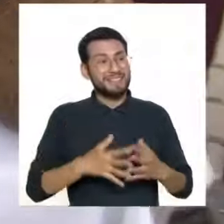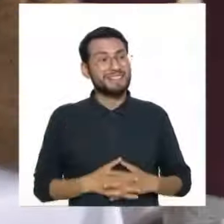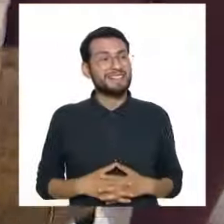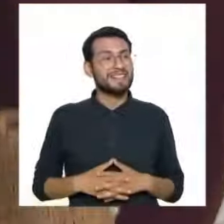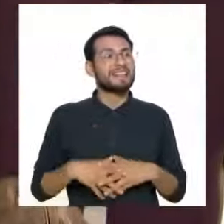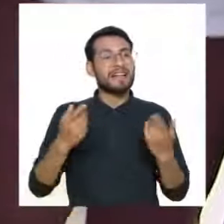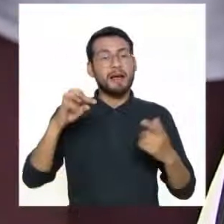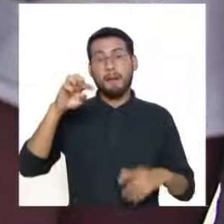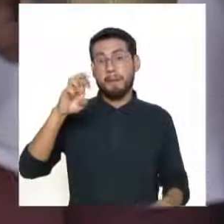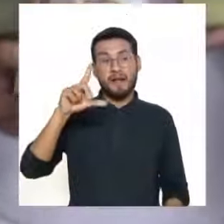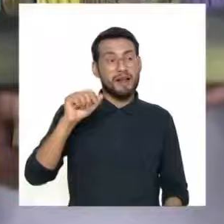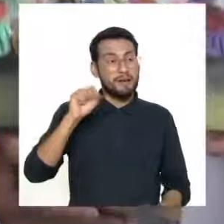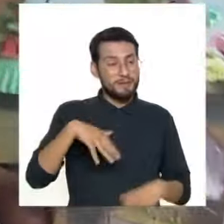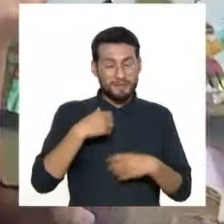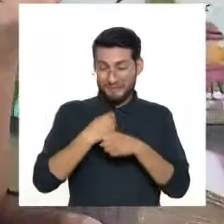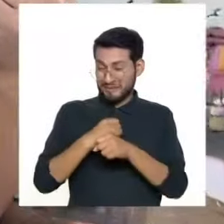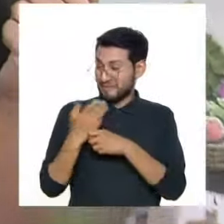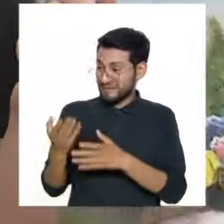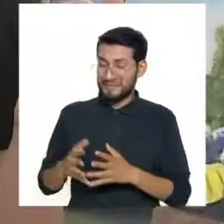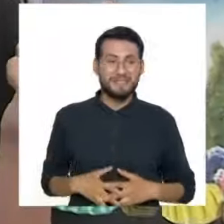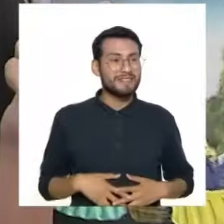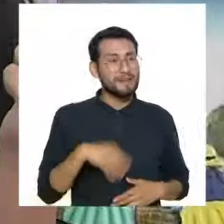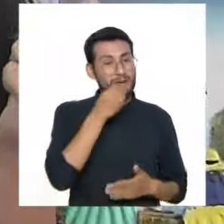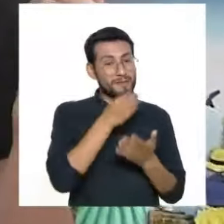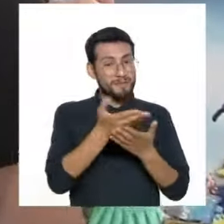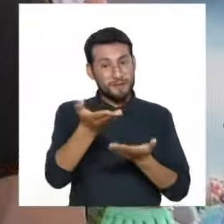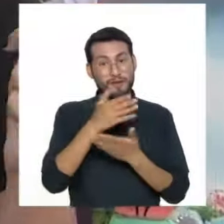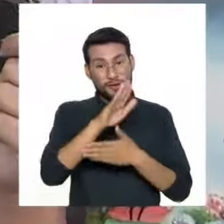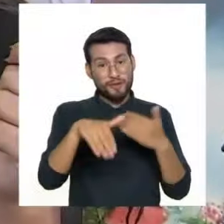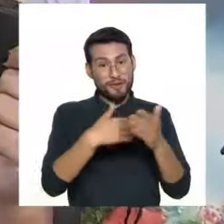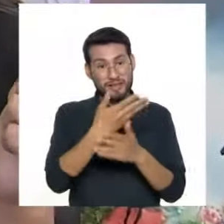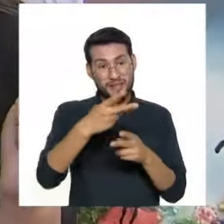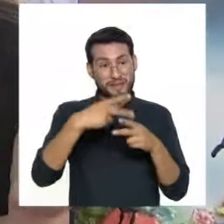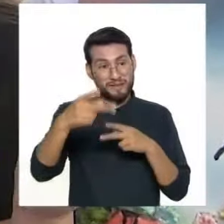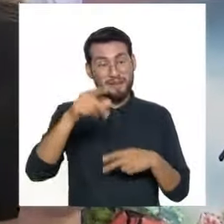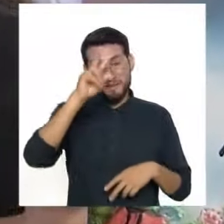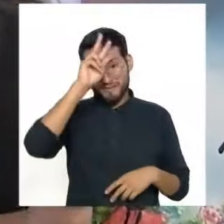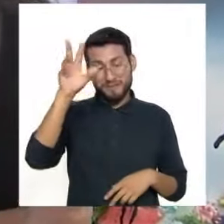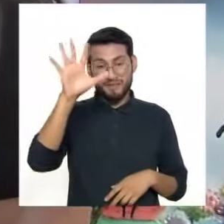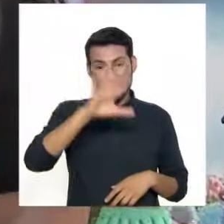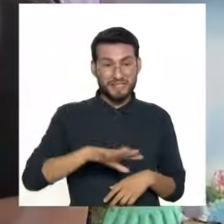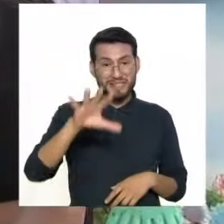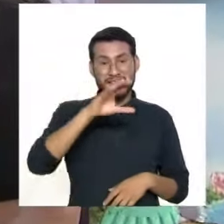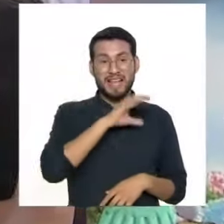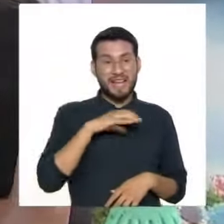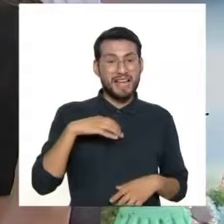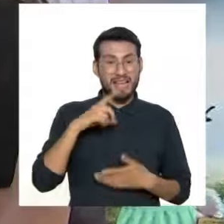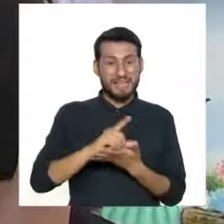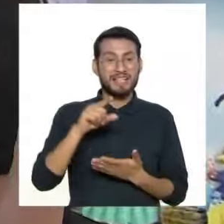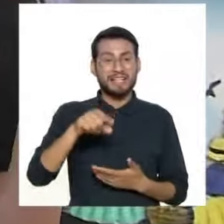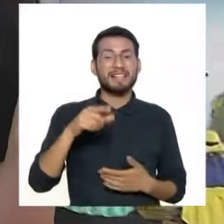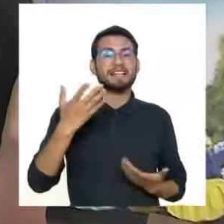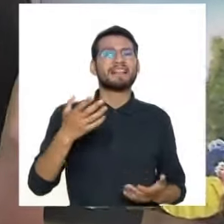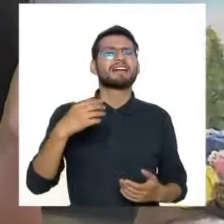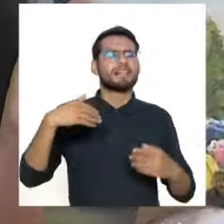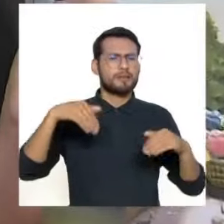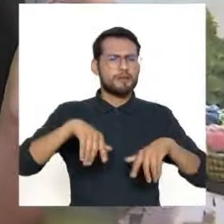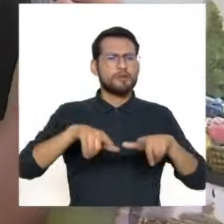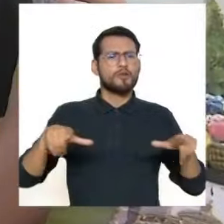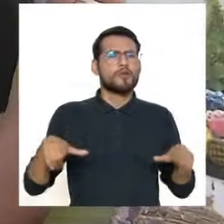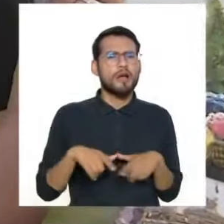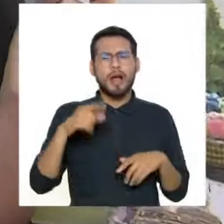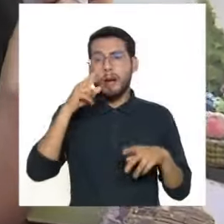de la perla para poder realizar este evento Bienvenidos a todos los vecinos del Perú de acá el callao Lima San Miguel estamos aquí en el